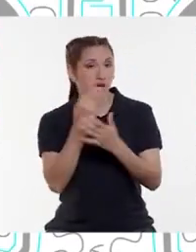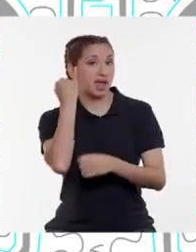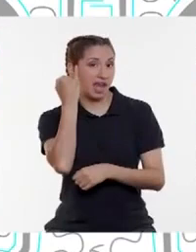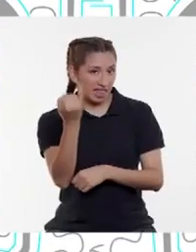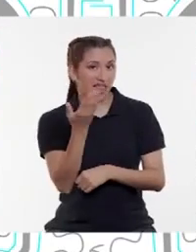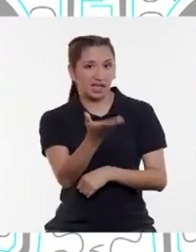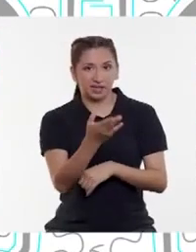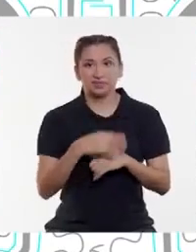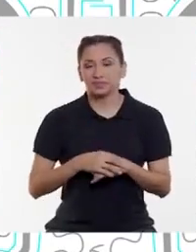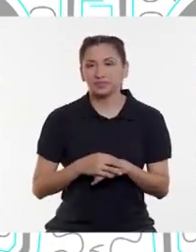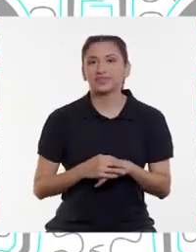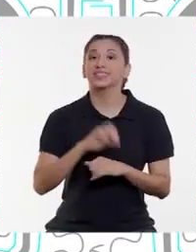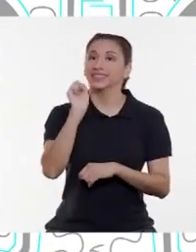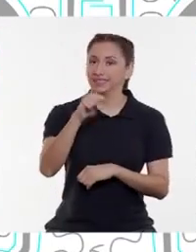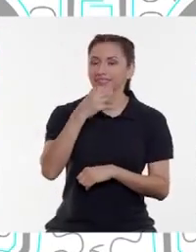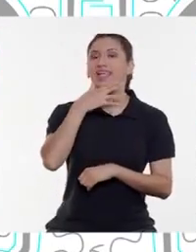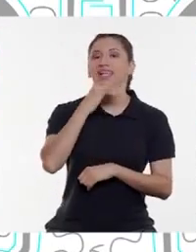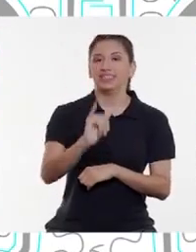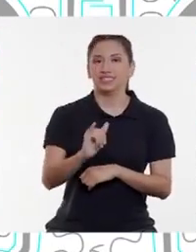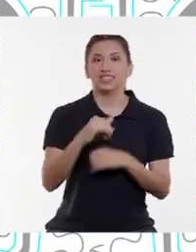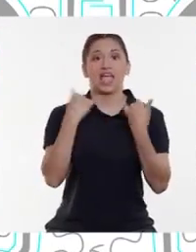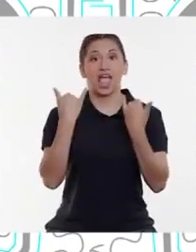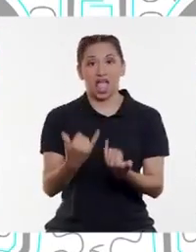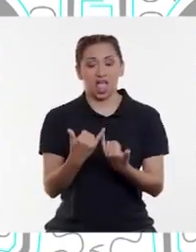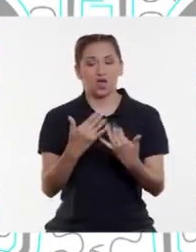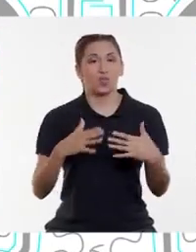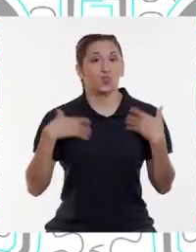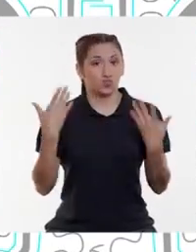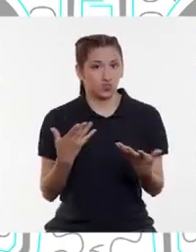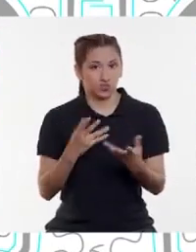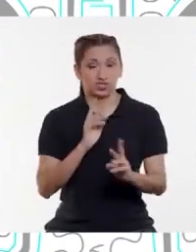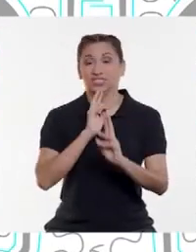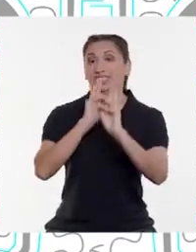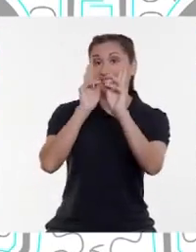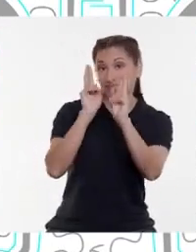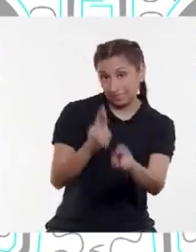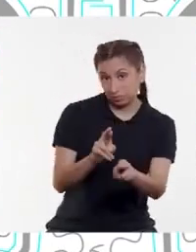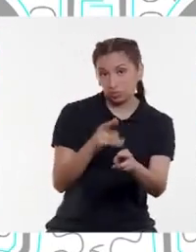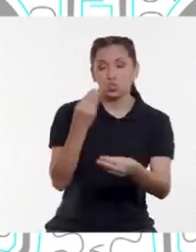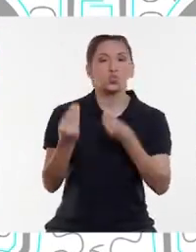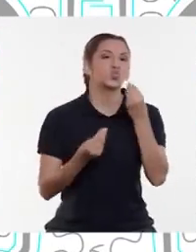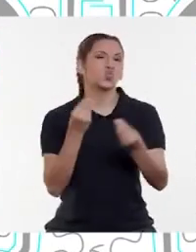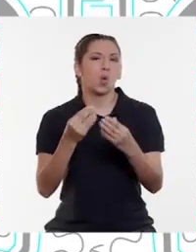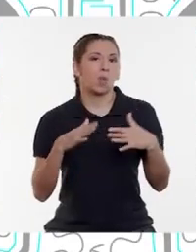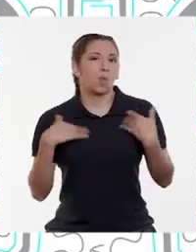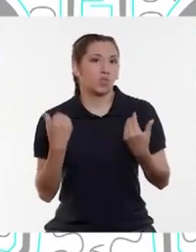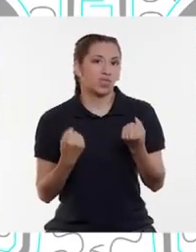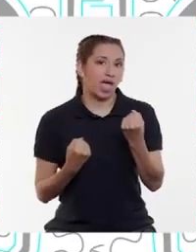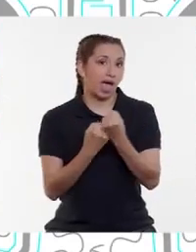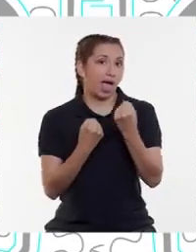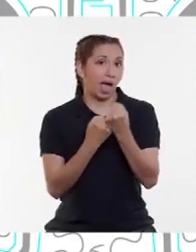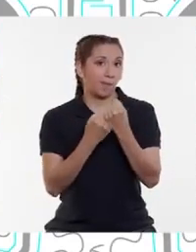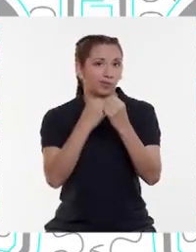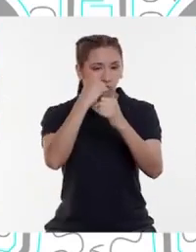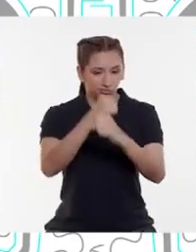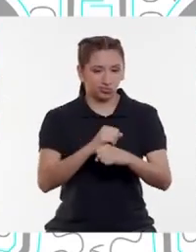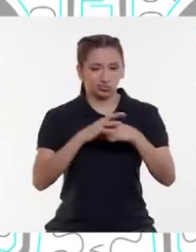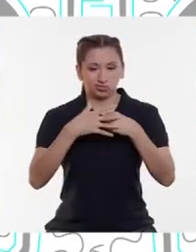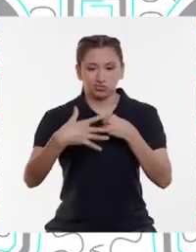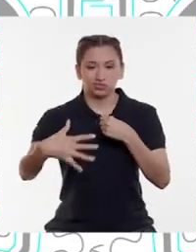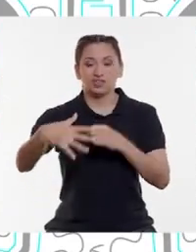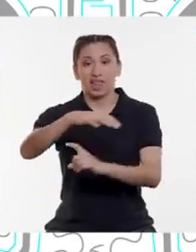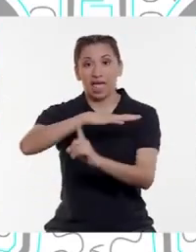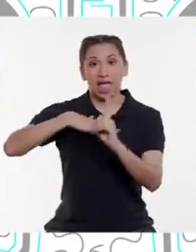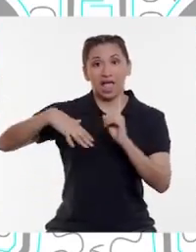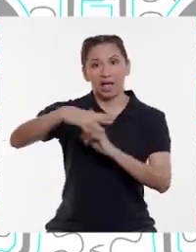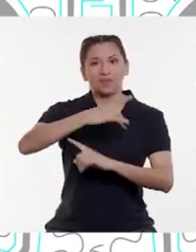una excelente idea. Así es. Ahora, para poder responder la pregunta de cómo se puede contribuir a la